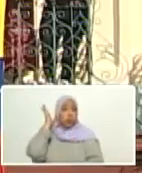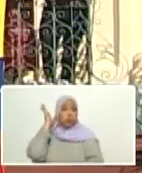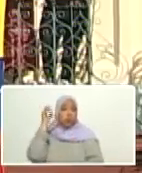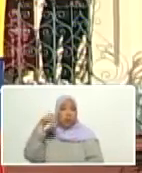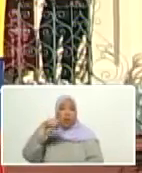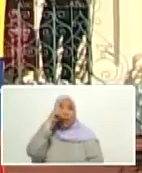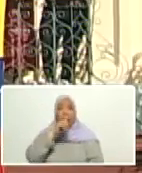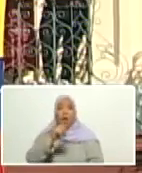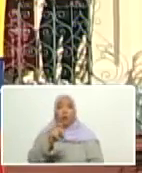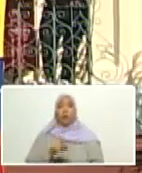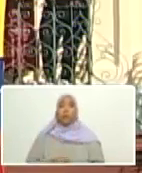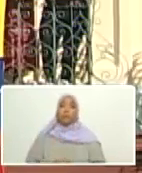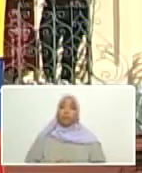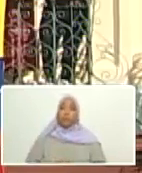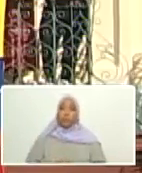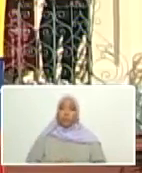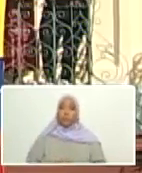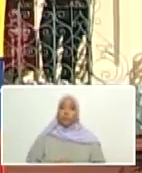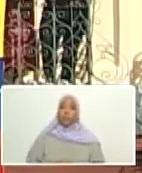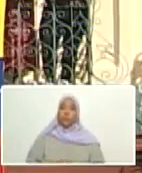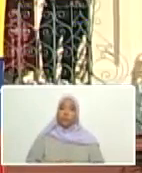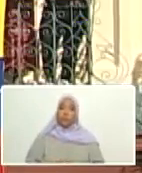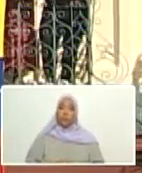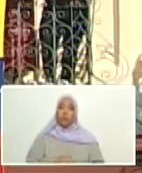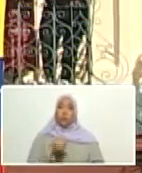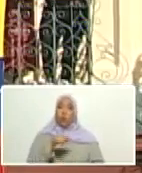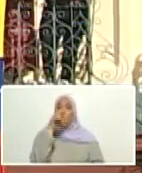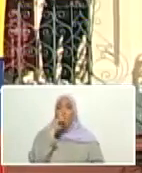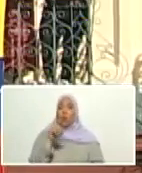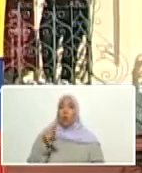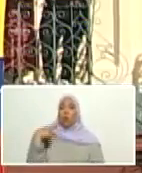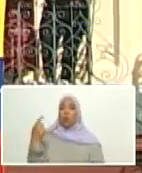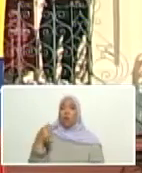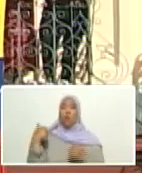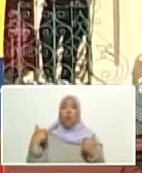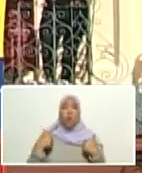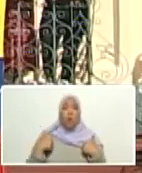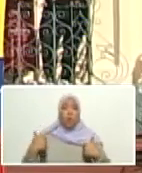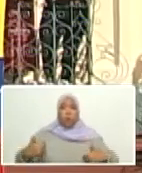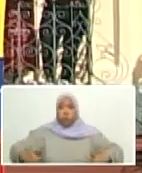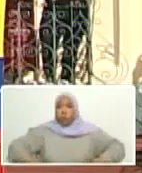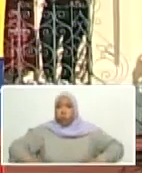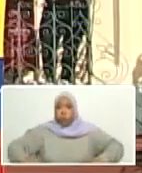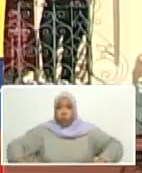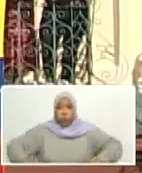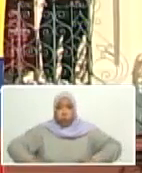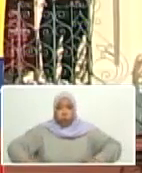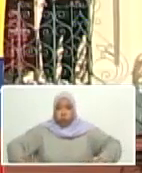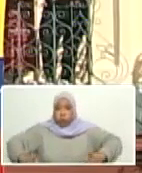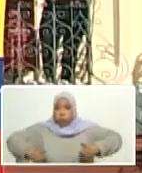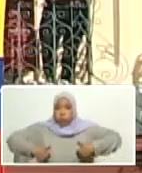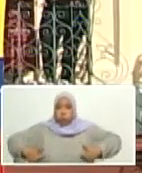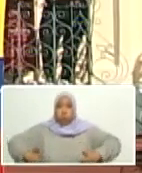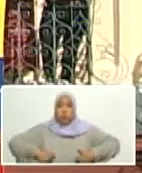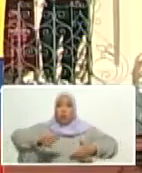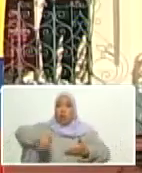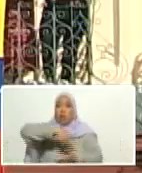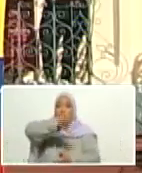este año... tiene que ser un año de esfuerzo, de renacimiento